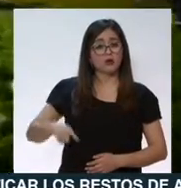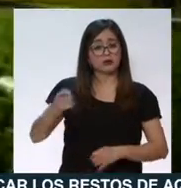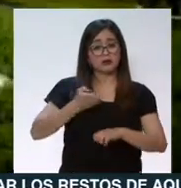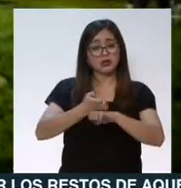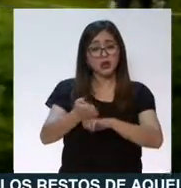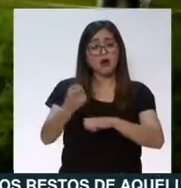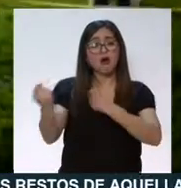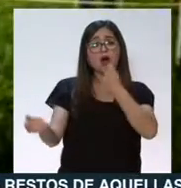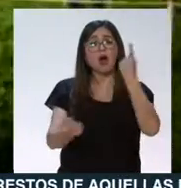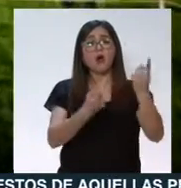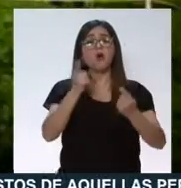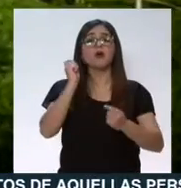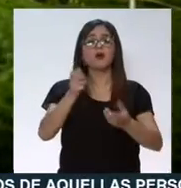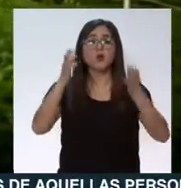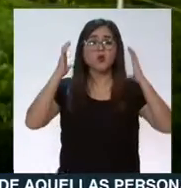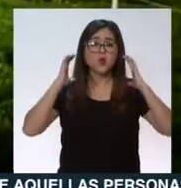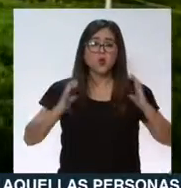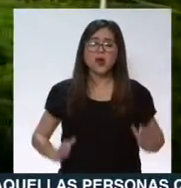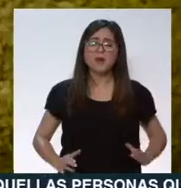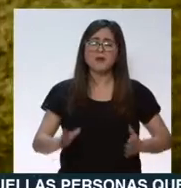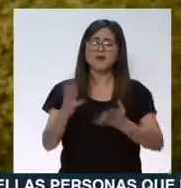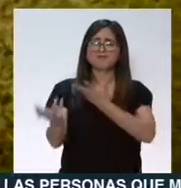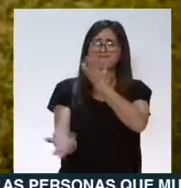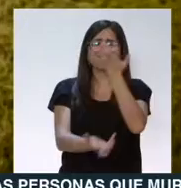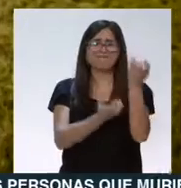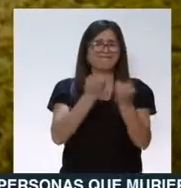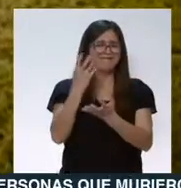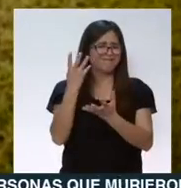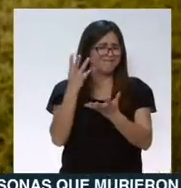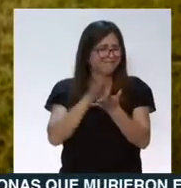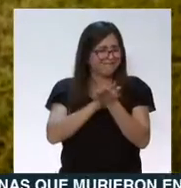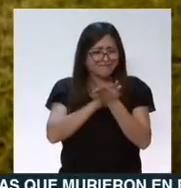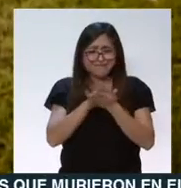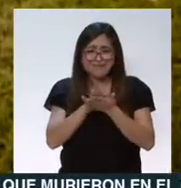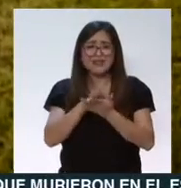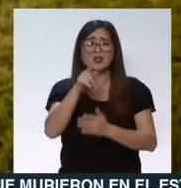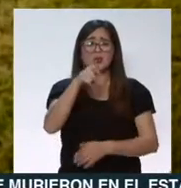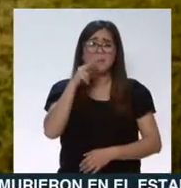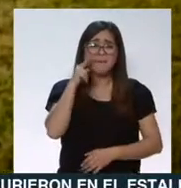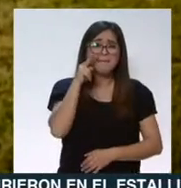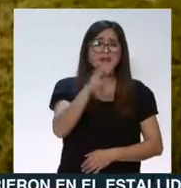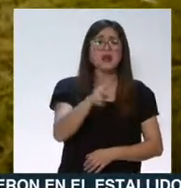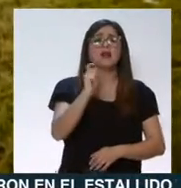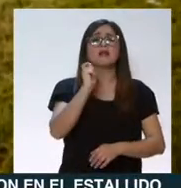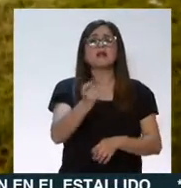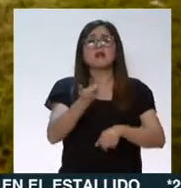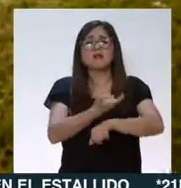cuerpos lamentablemente calcinados, por lo que el reconocimiento de